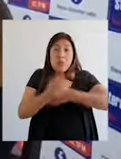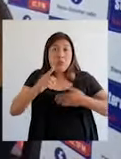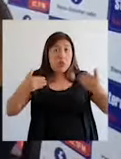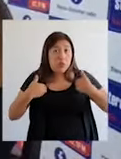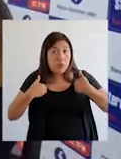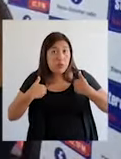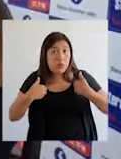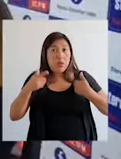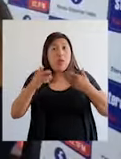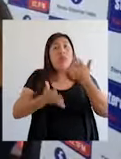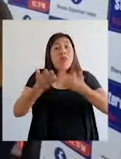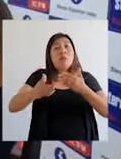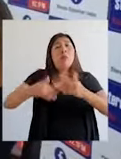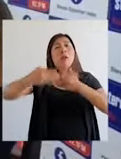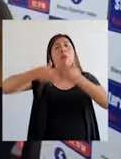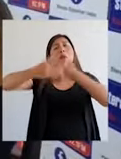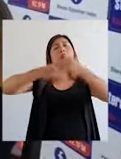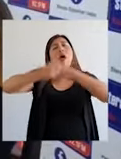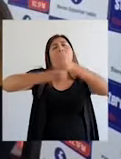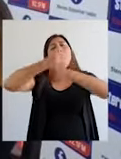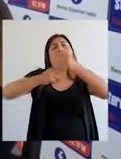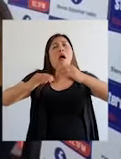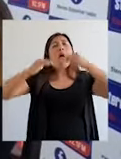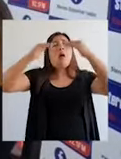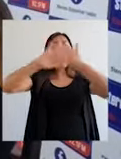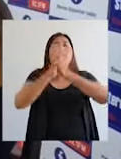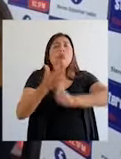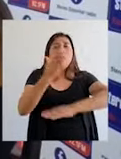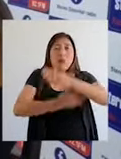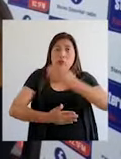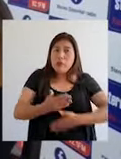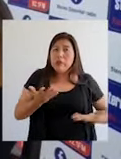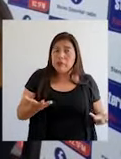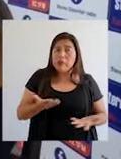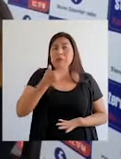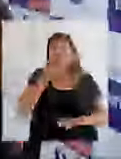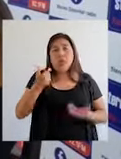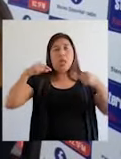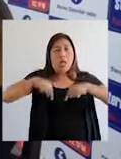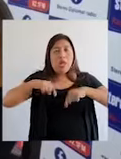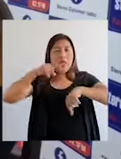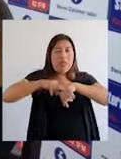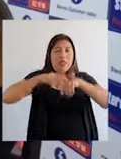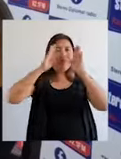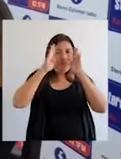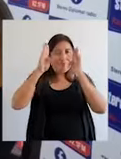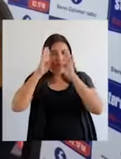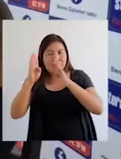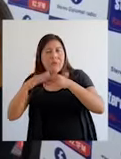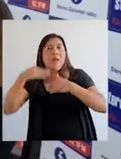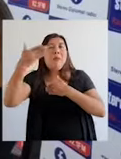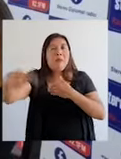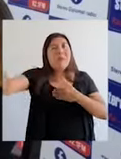hoy, si llegan a ser adultos mayores, sí van a tener una discapacidad. Por lo tanto, es preferible que todos atendamos justamente el sector al que en algún